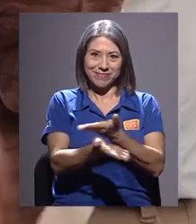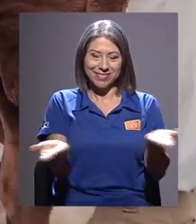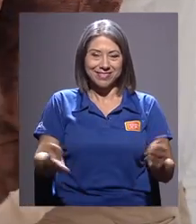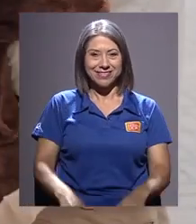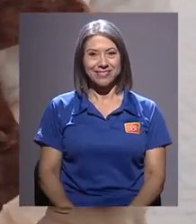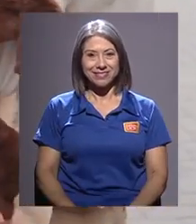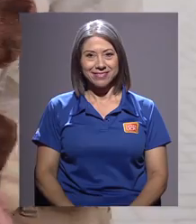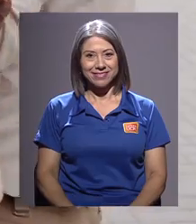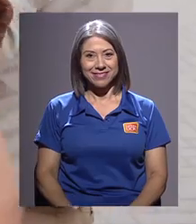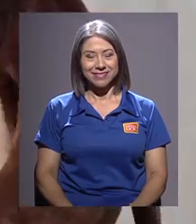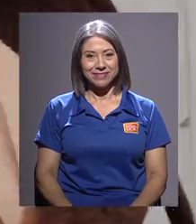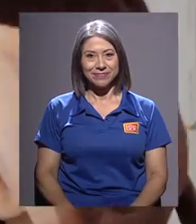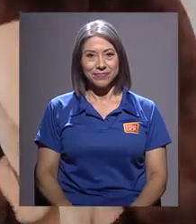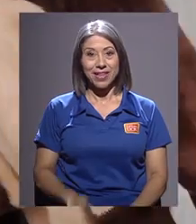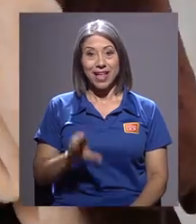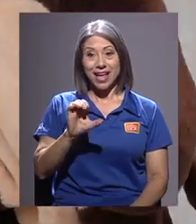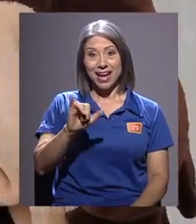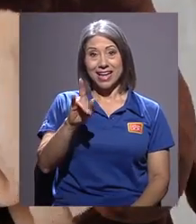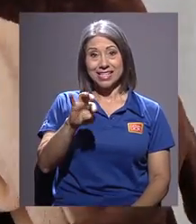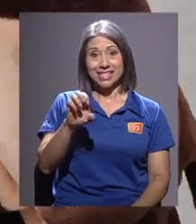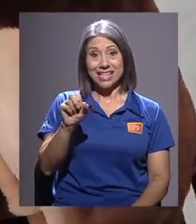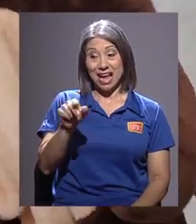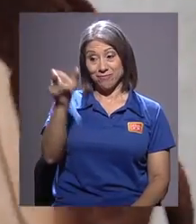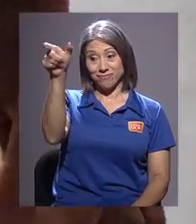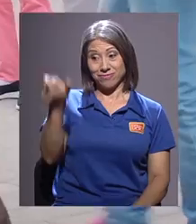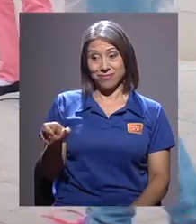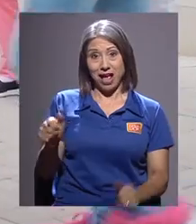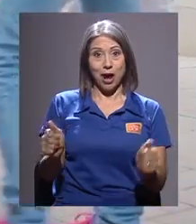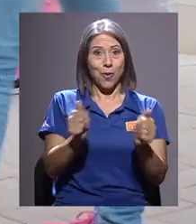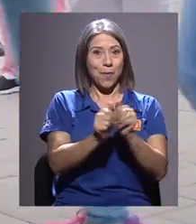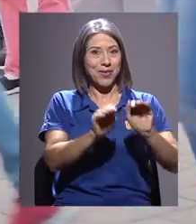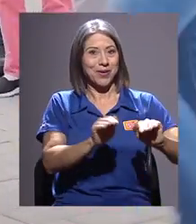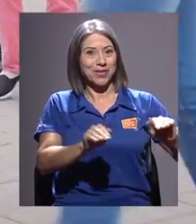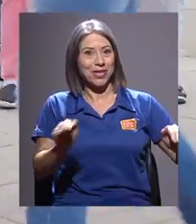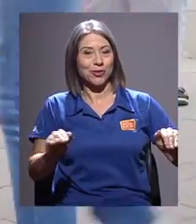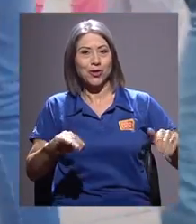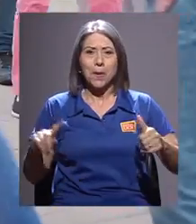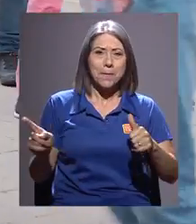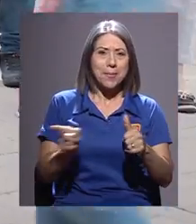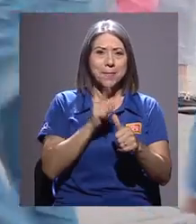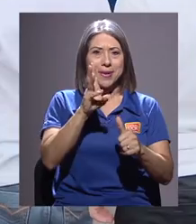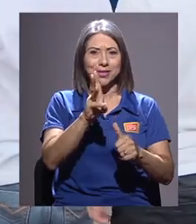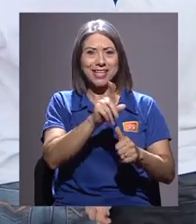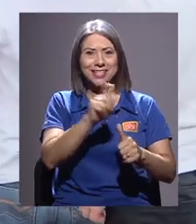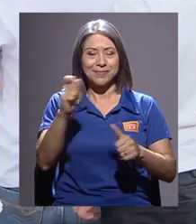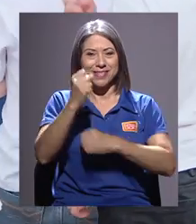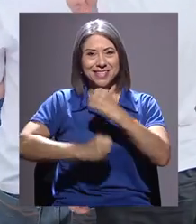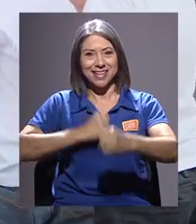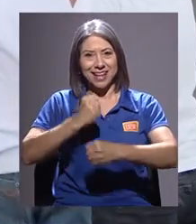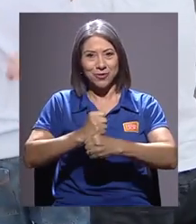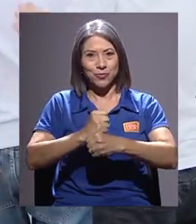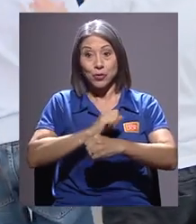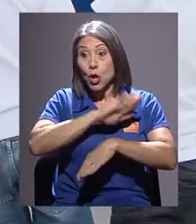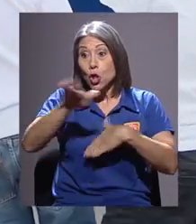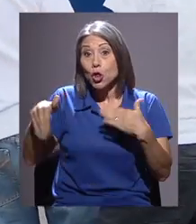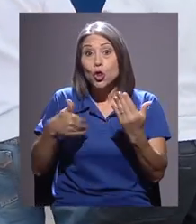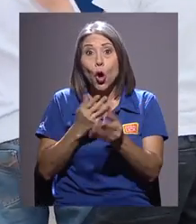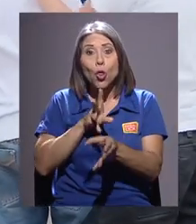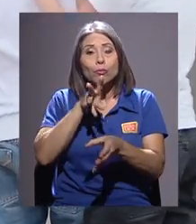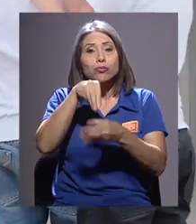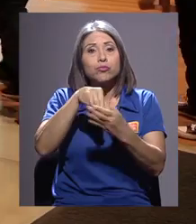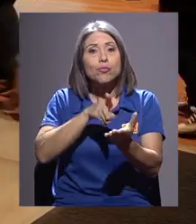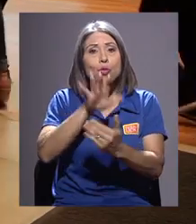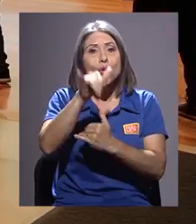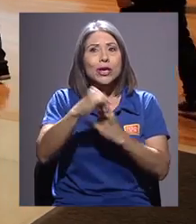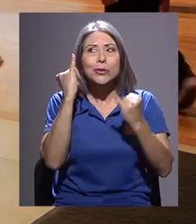población. Cristian acompañó a estos niños durante los primeros 6 meses del año. Todo fue parte de un